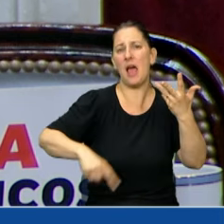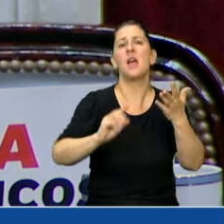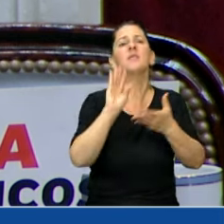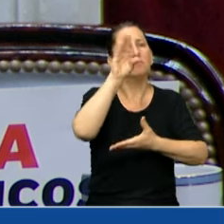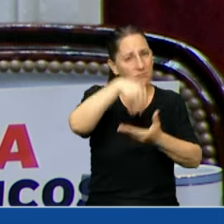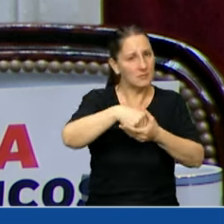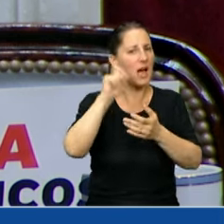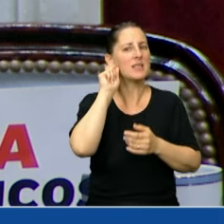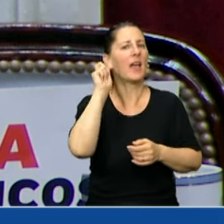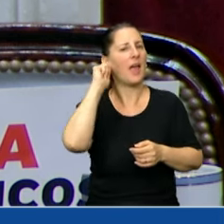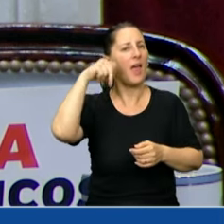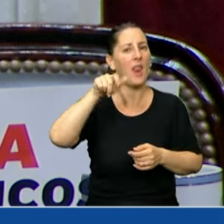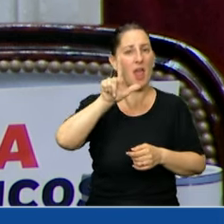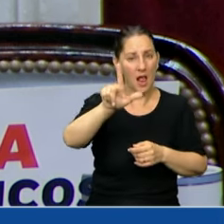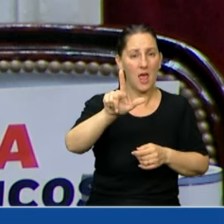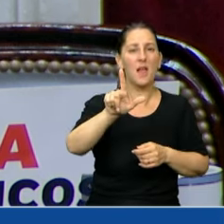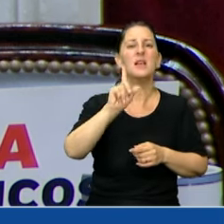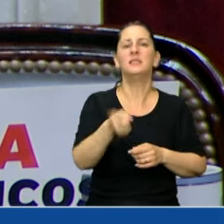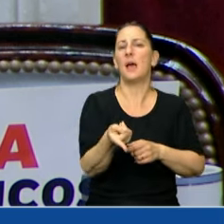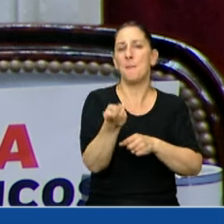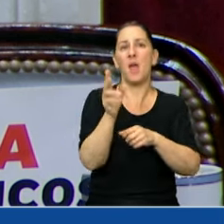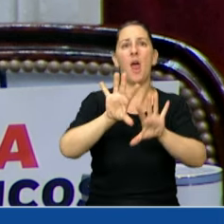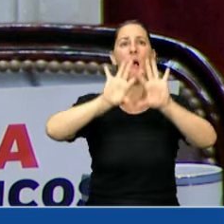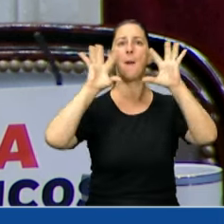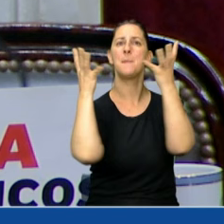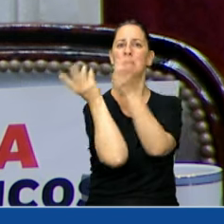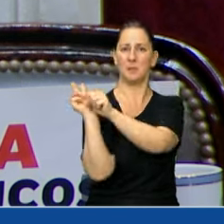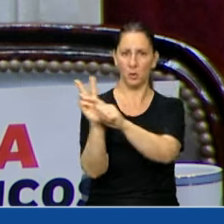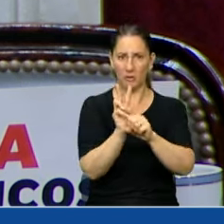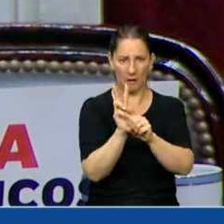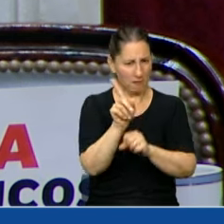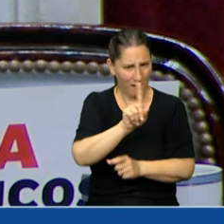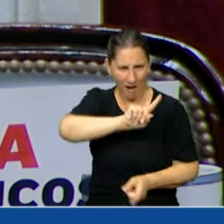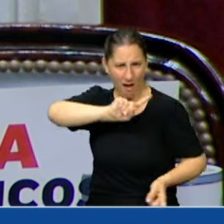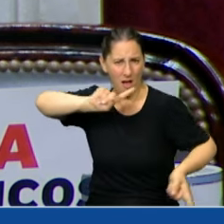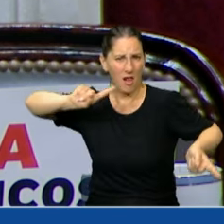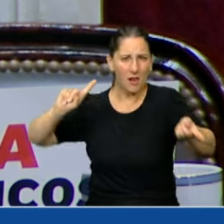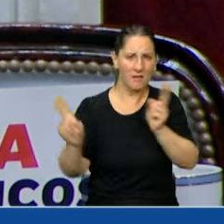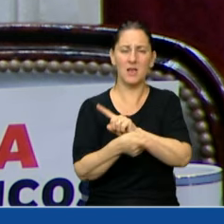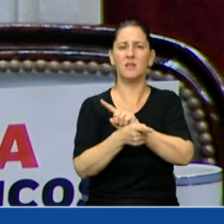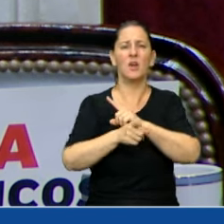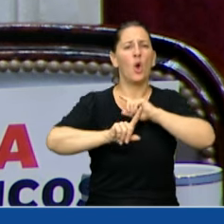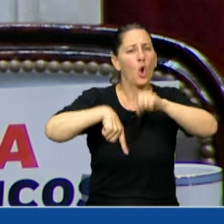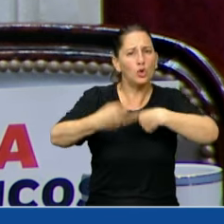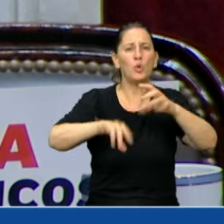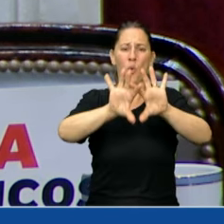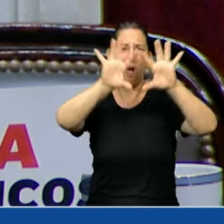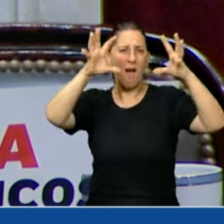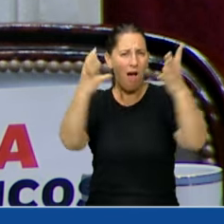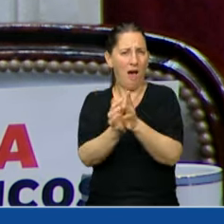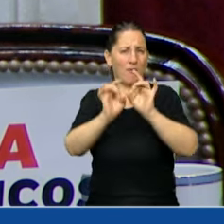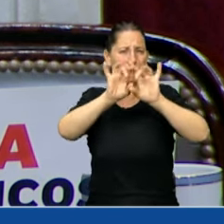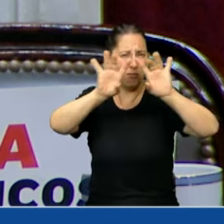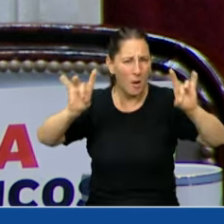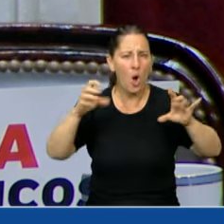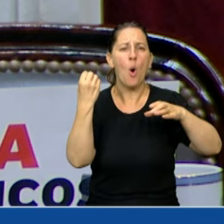gas no convencional y la protección del ambiente todo lo contrario acá Se sigue arruinando el ambiente porque las